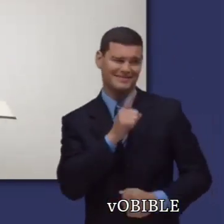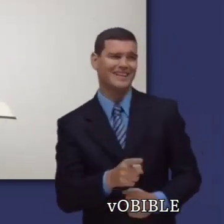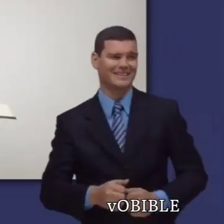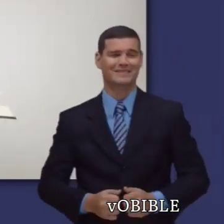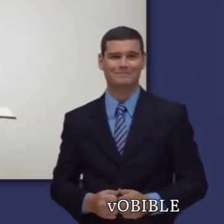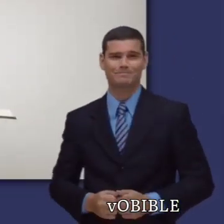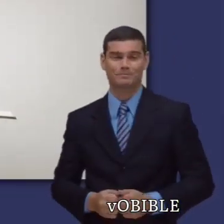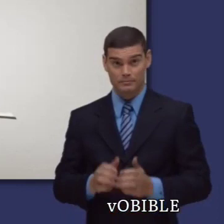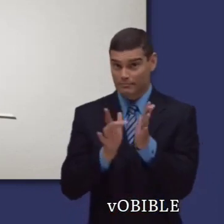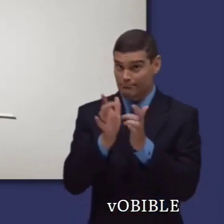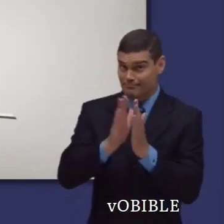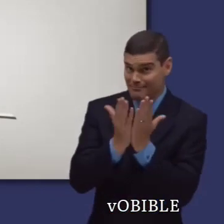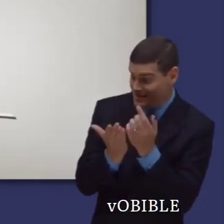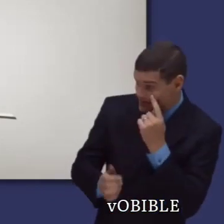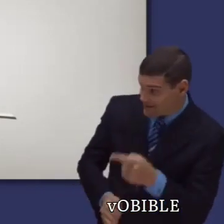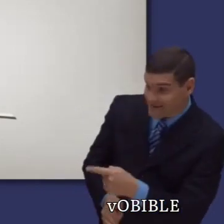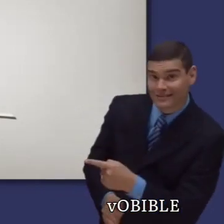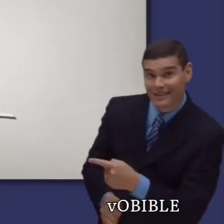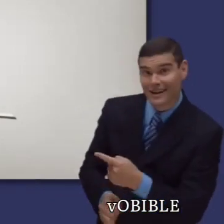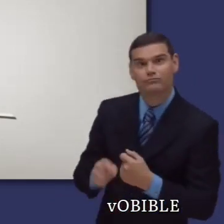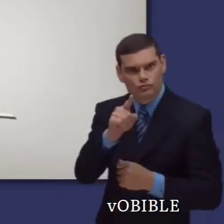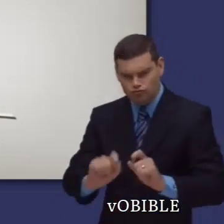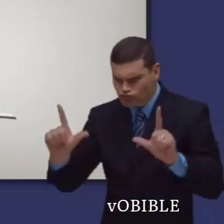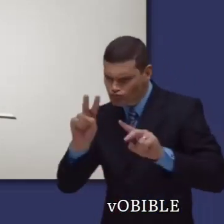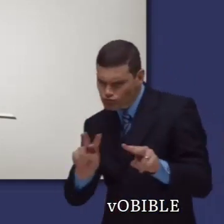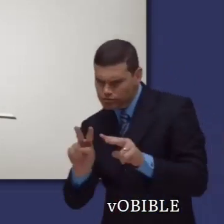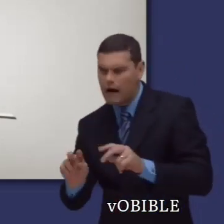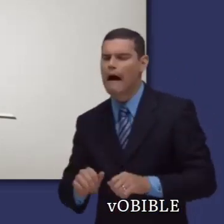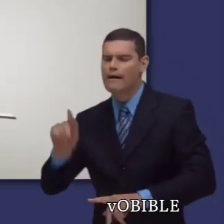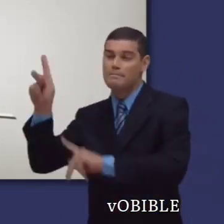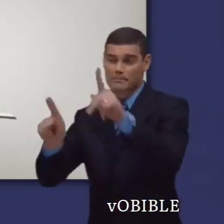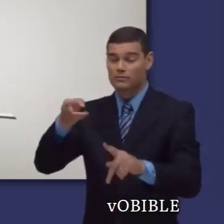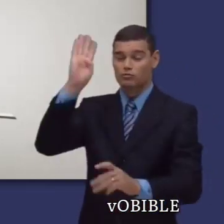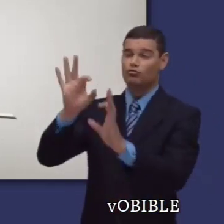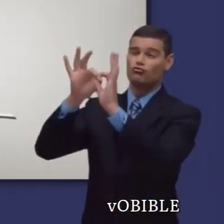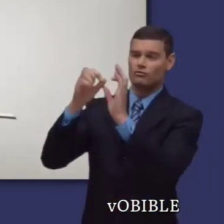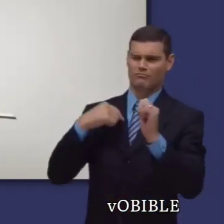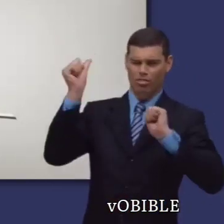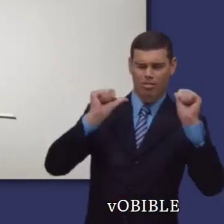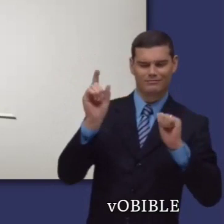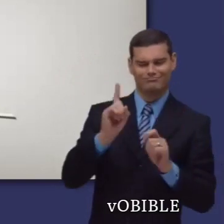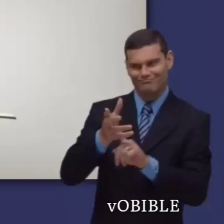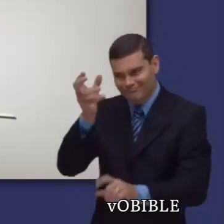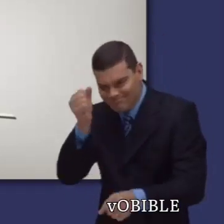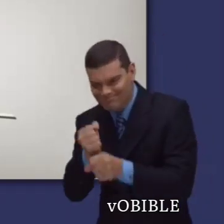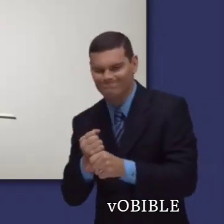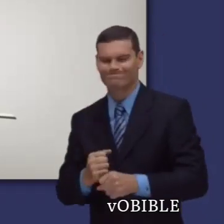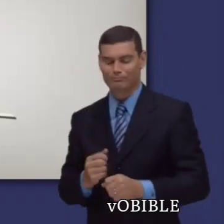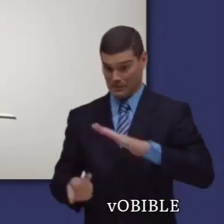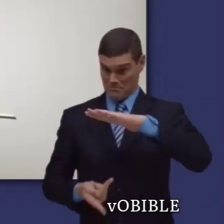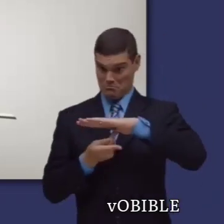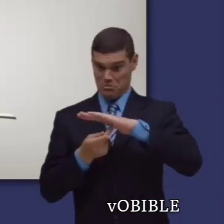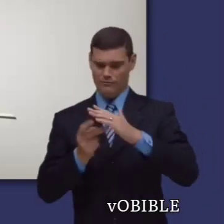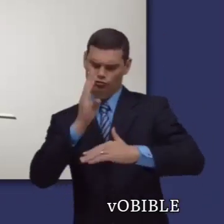Cuando lea la carta a Filemón, fíjese en cómo podemos mostrar que confiamos en nuestros hermanos, en cómo demostró